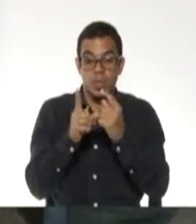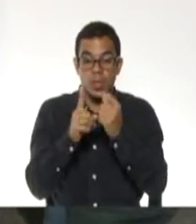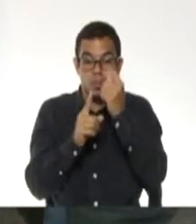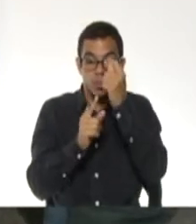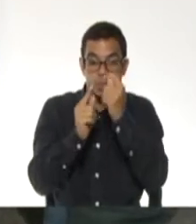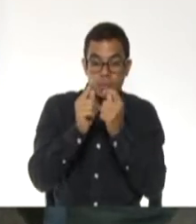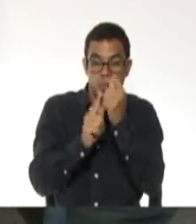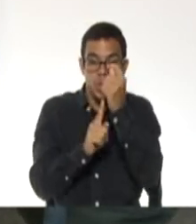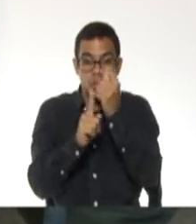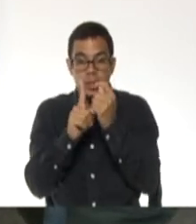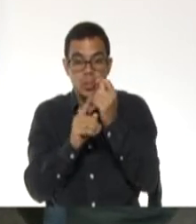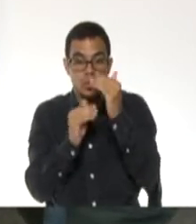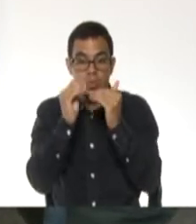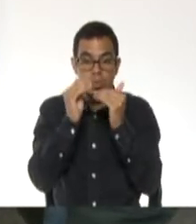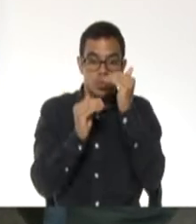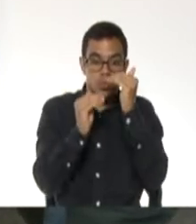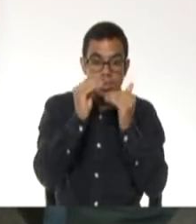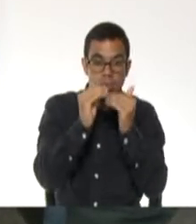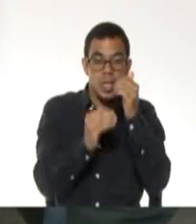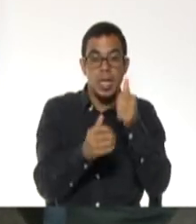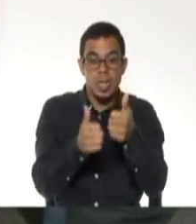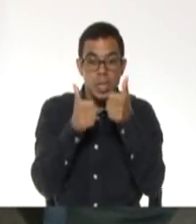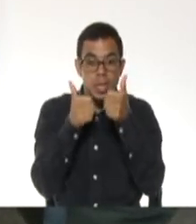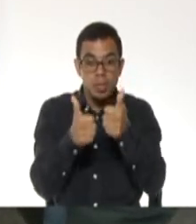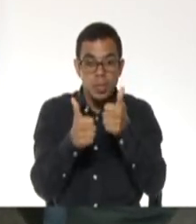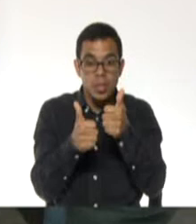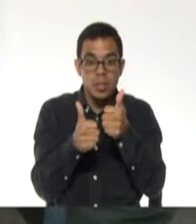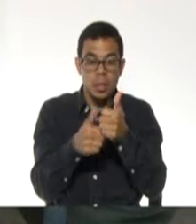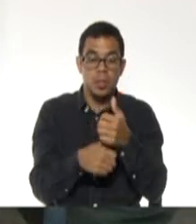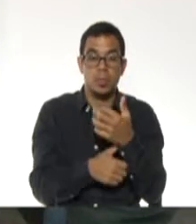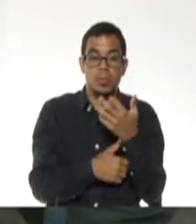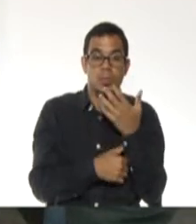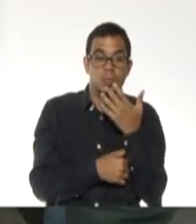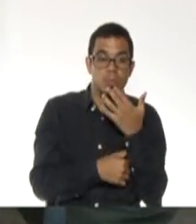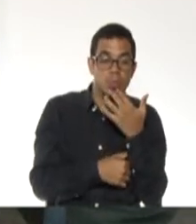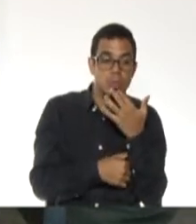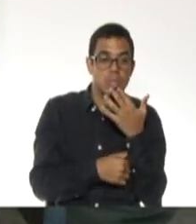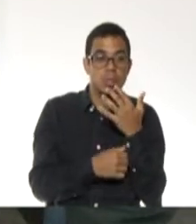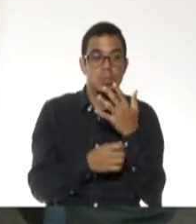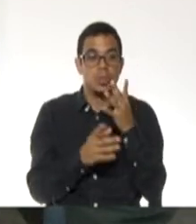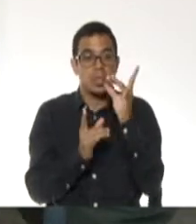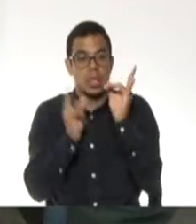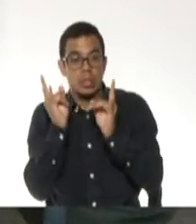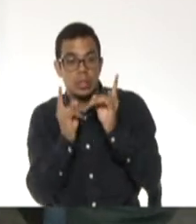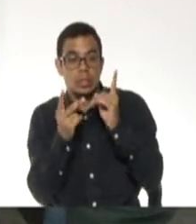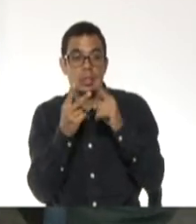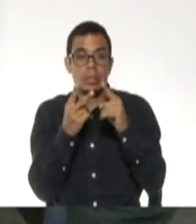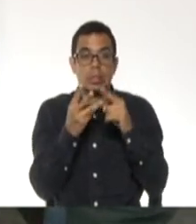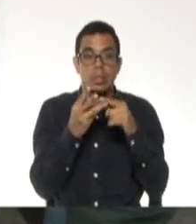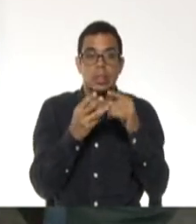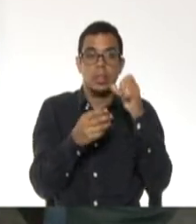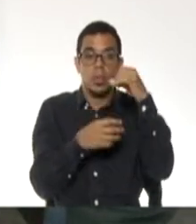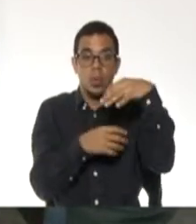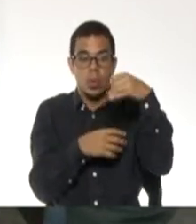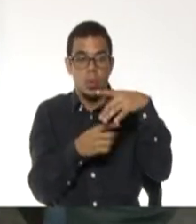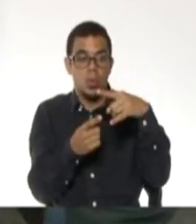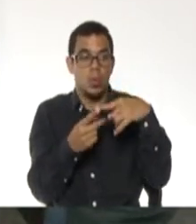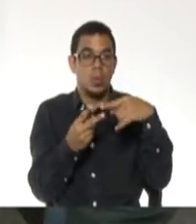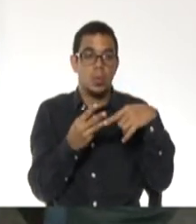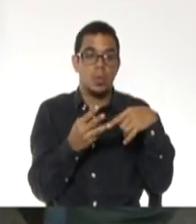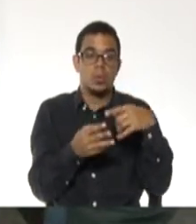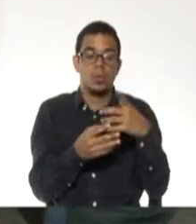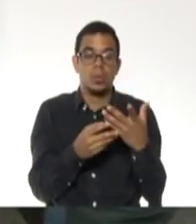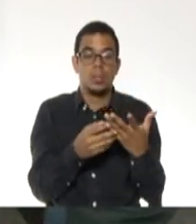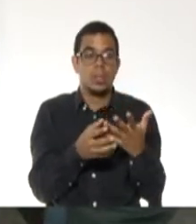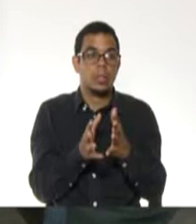aparatos de medición al día, las lecturas, la señal que nos esté dando, bien sea lumínica, por